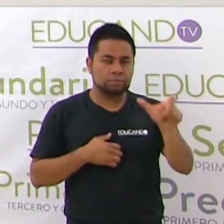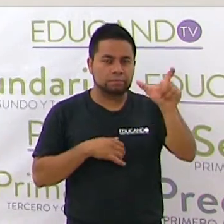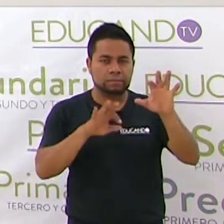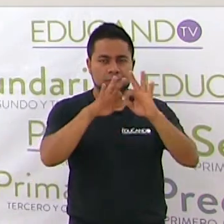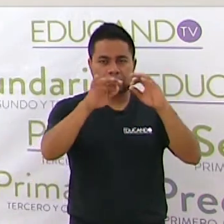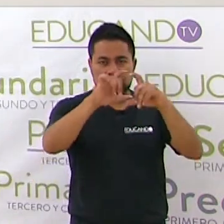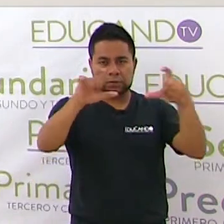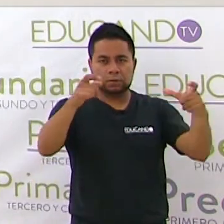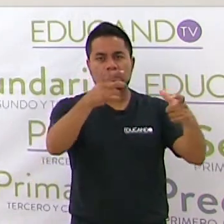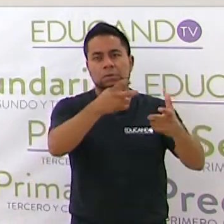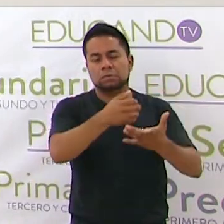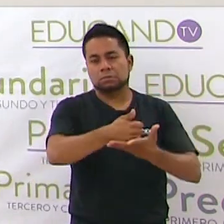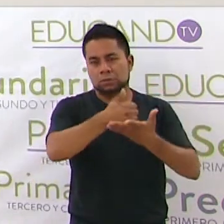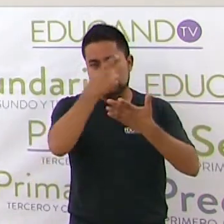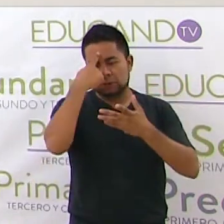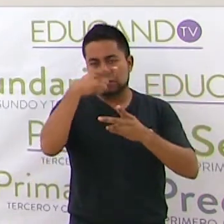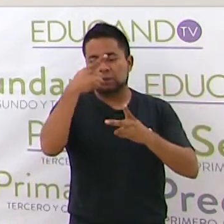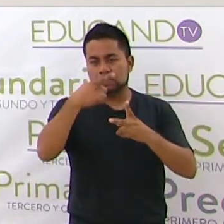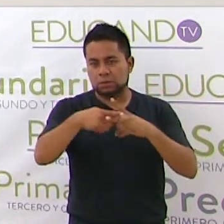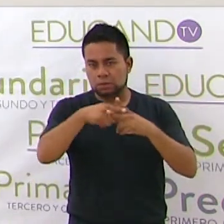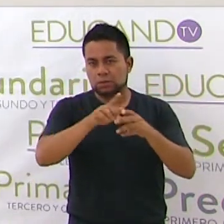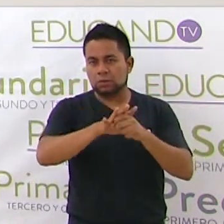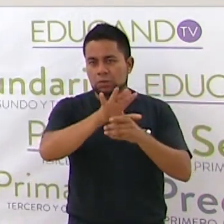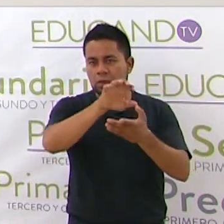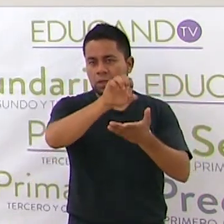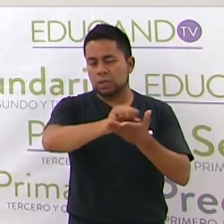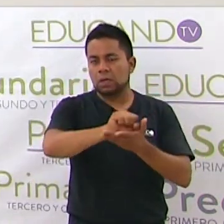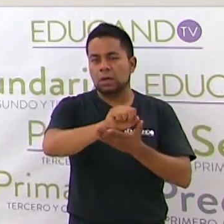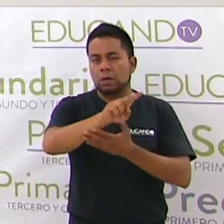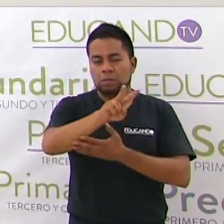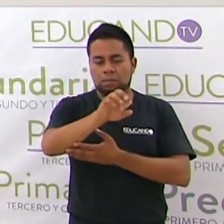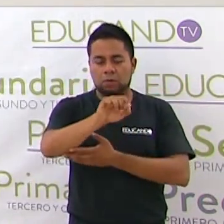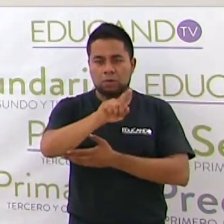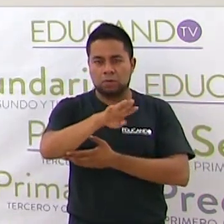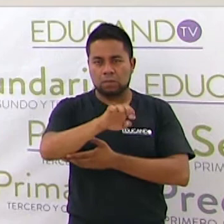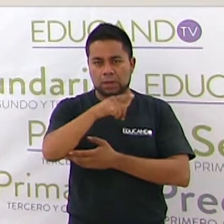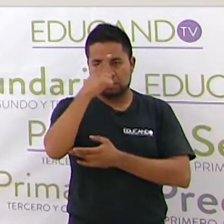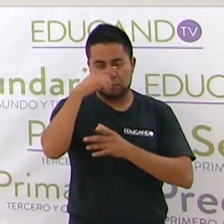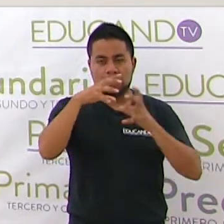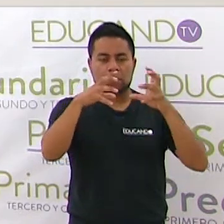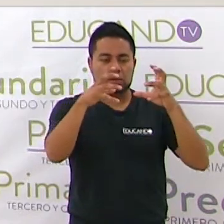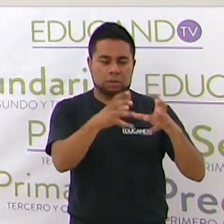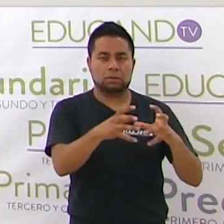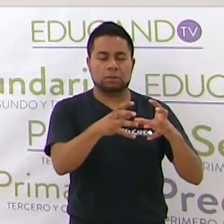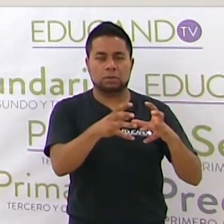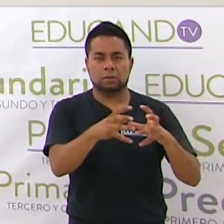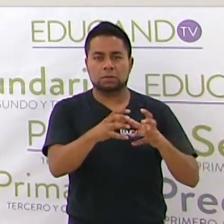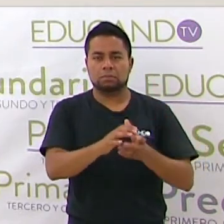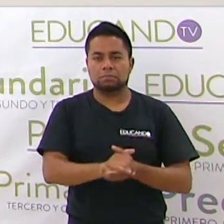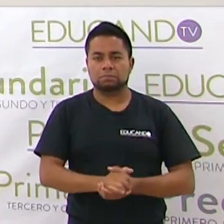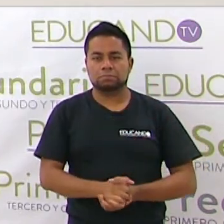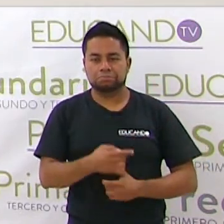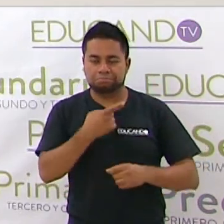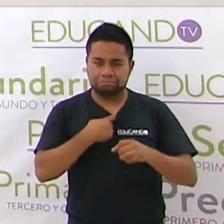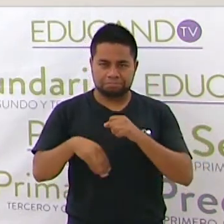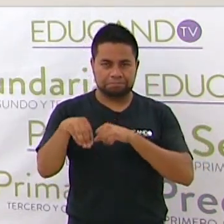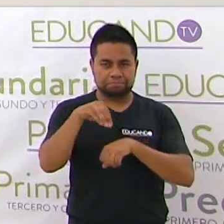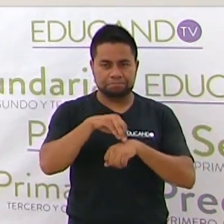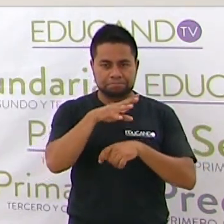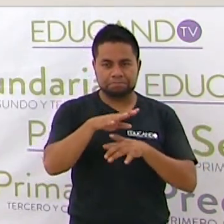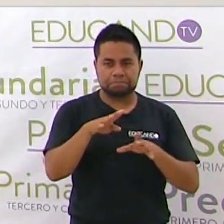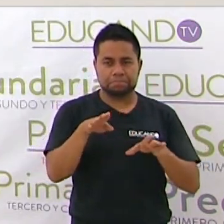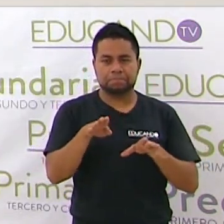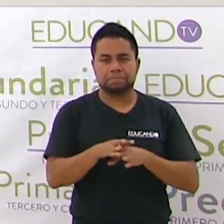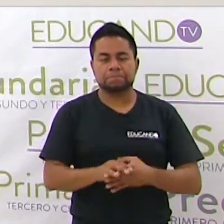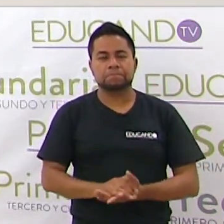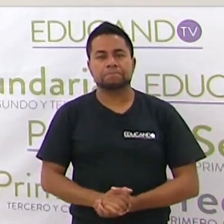que nos ayuda a calcular el volumen de una esfera. Vamos a ponerlo acá un poquito más